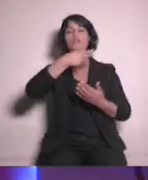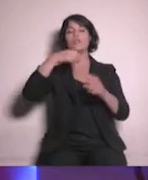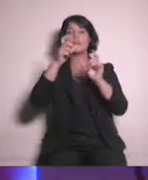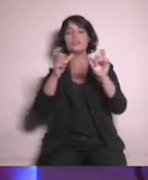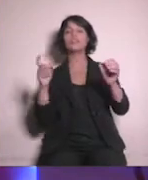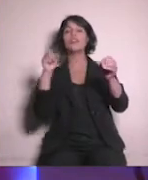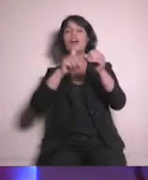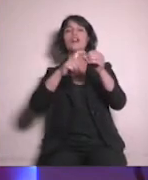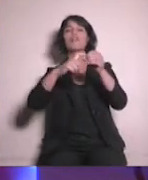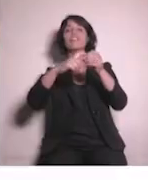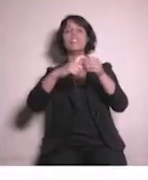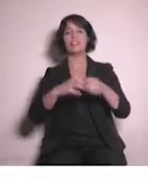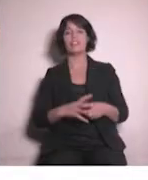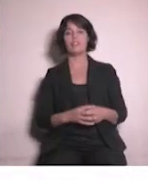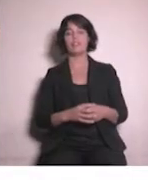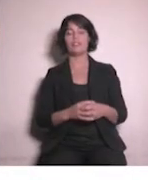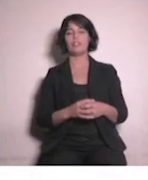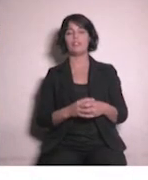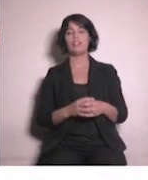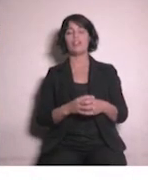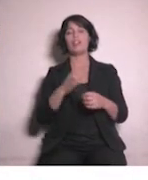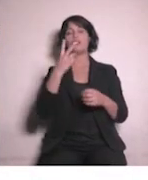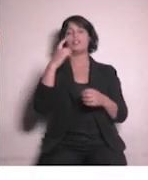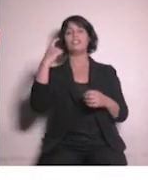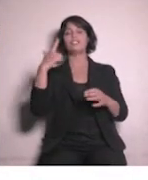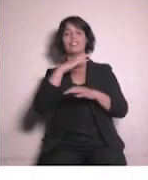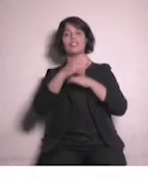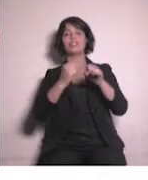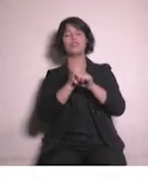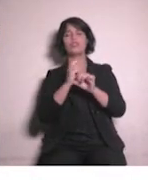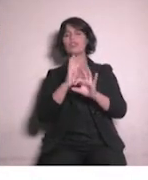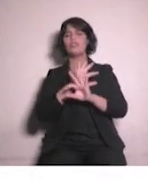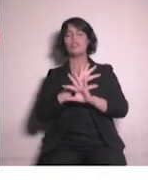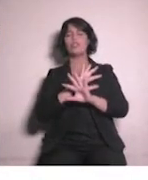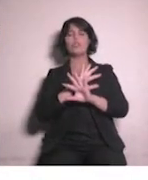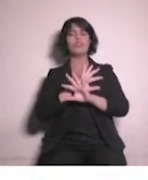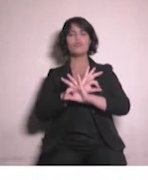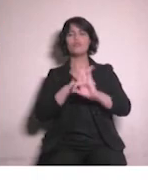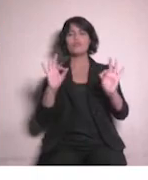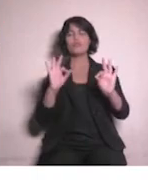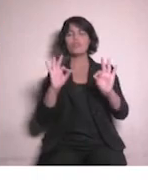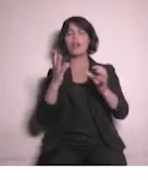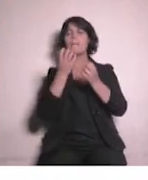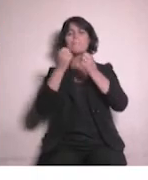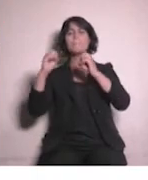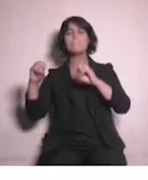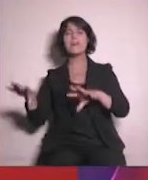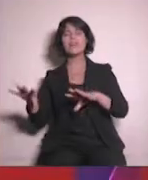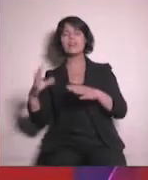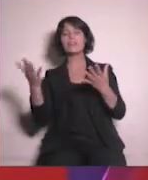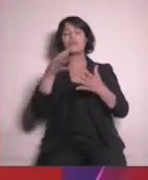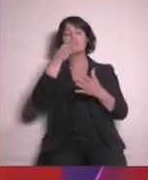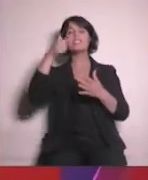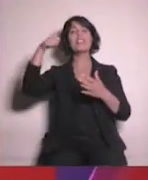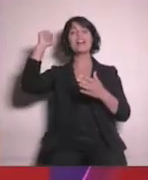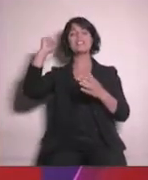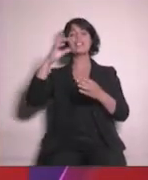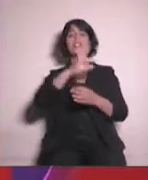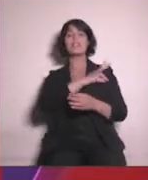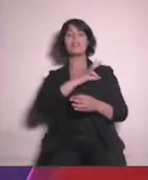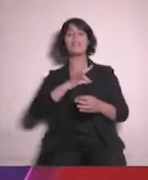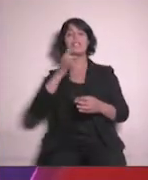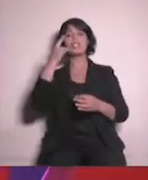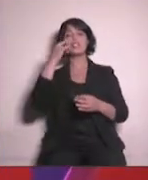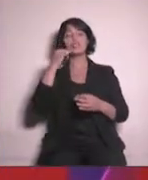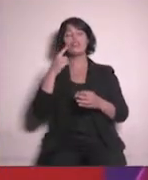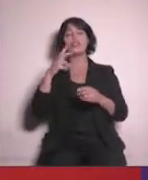clientes. En los 37 años no ha habido un escándalo de una pérdida, como decía ayer el ministro, son los